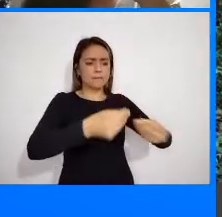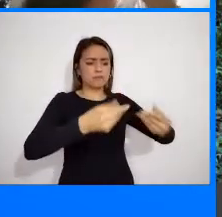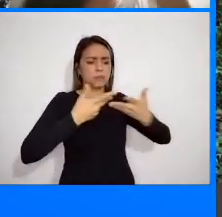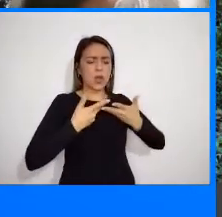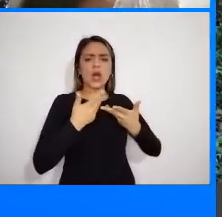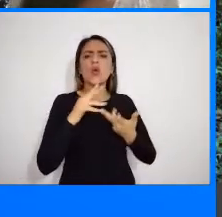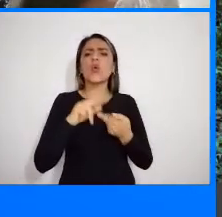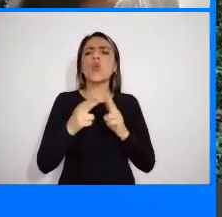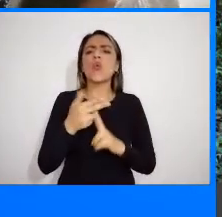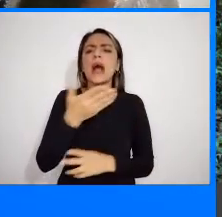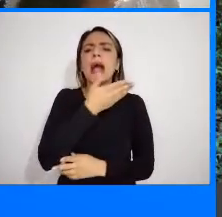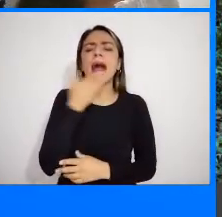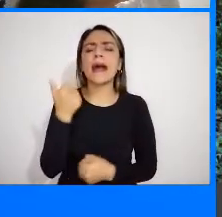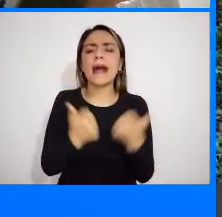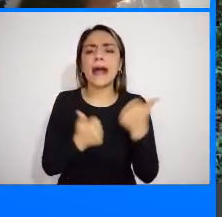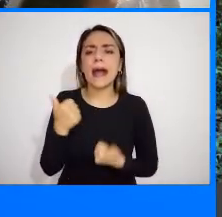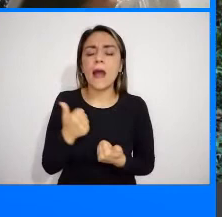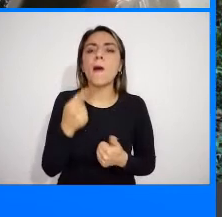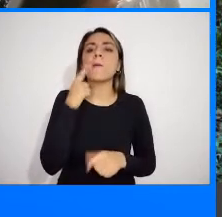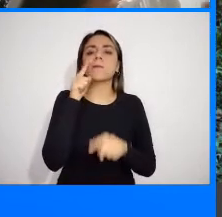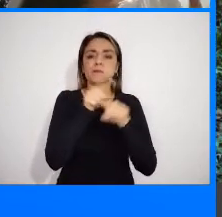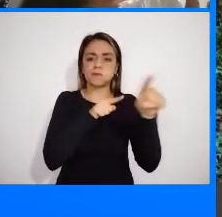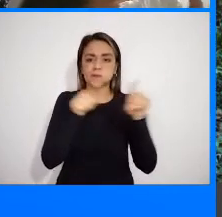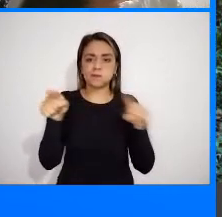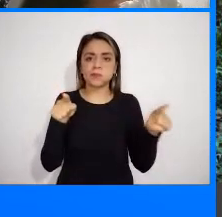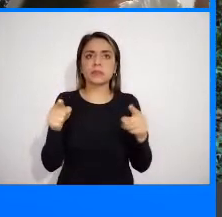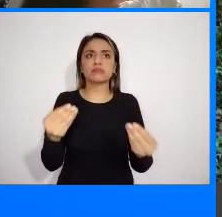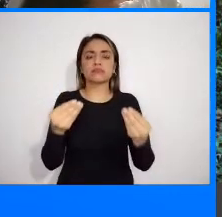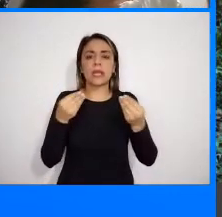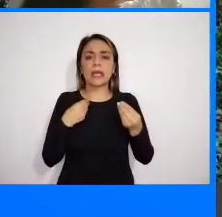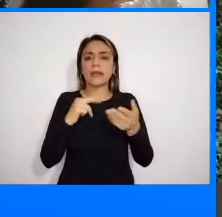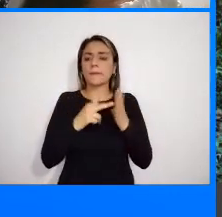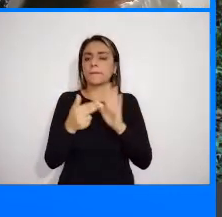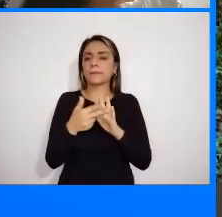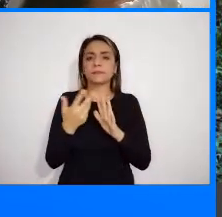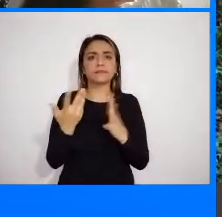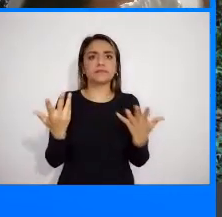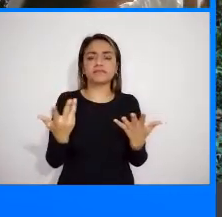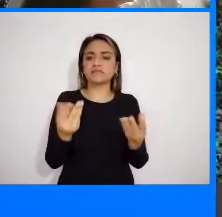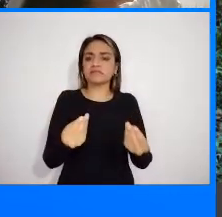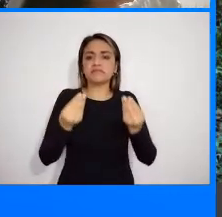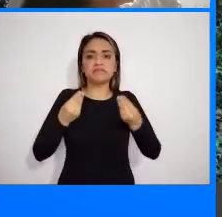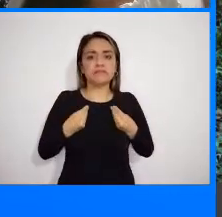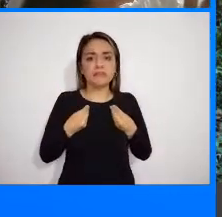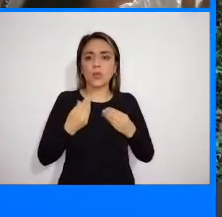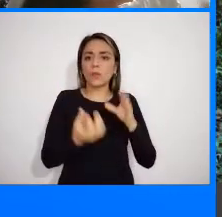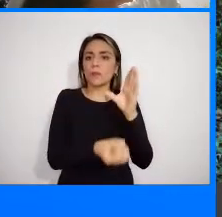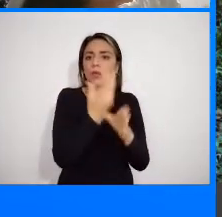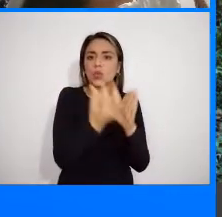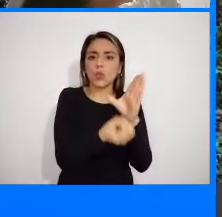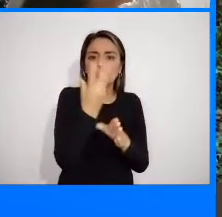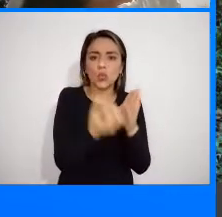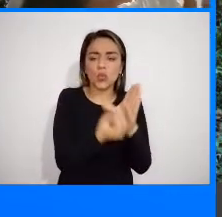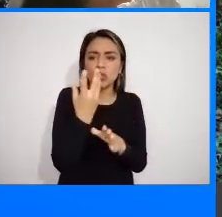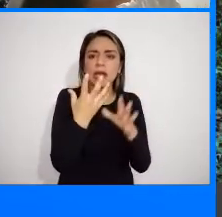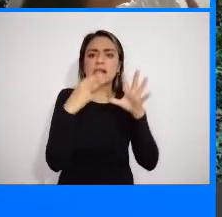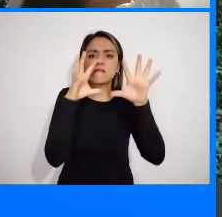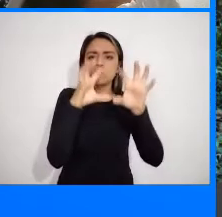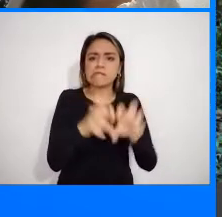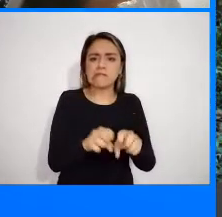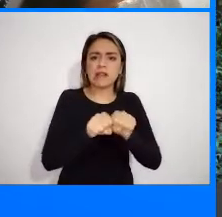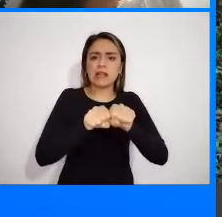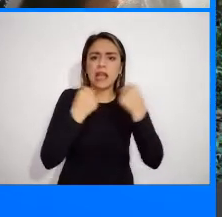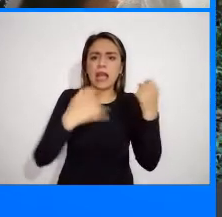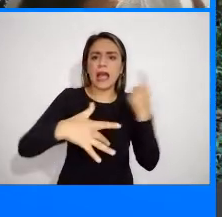proveedores prefiere. Aquellos que no te vendan o no le vendan productos que sean dañinos para el medio